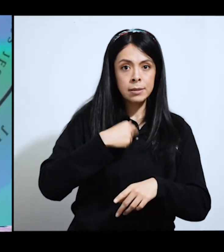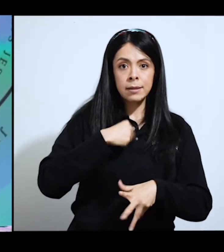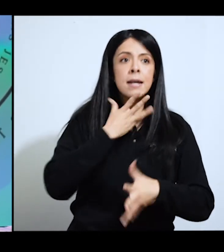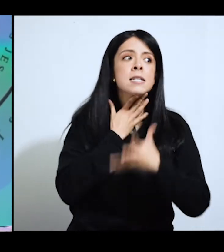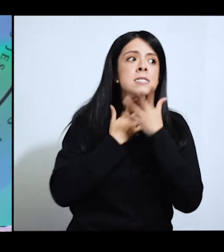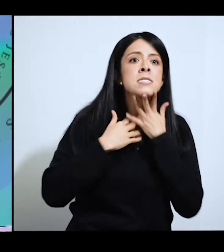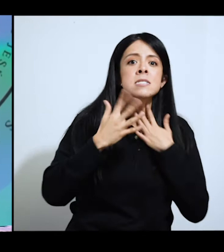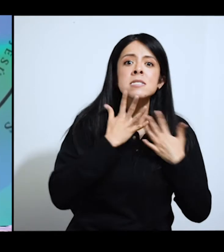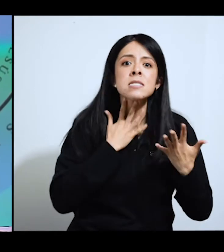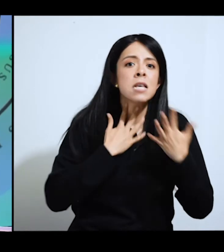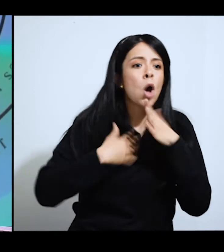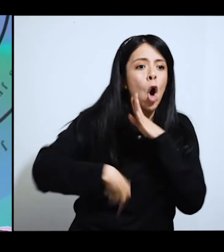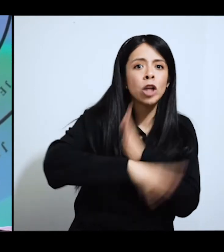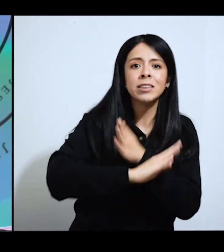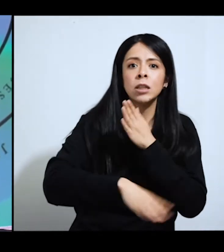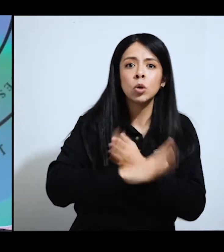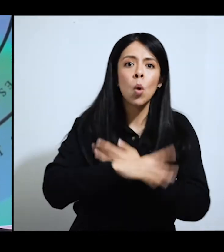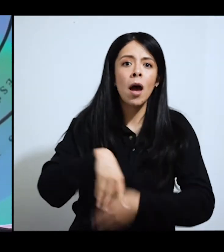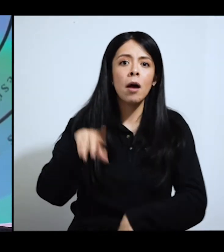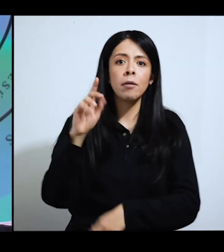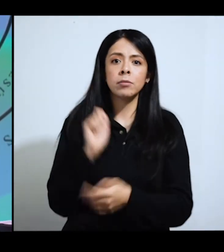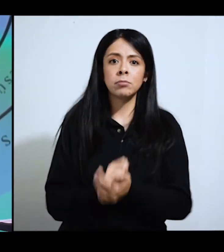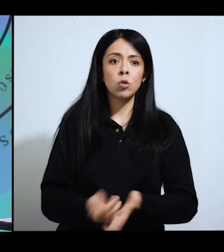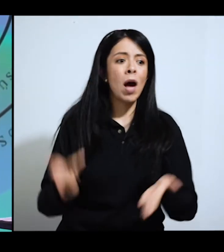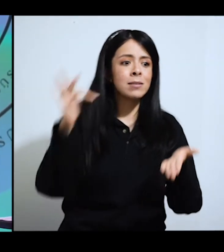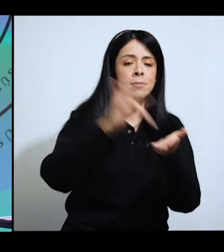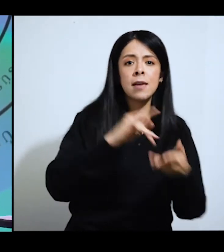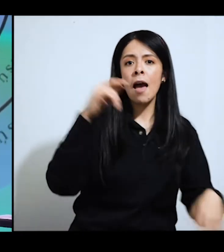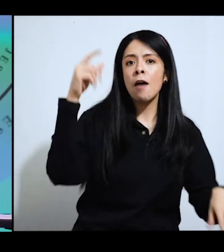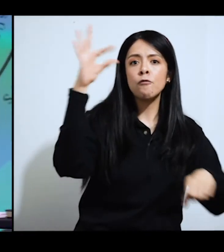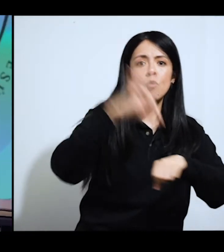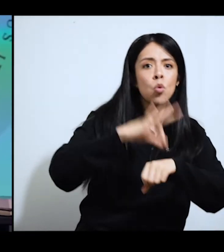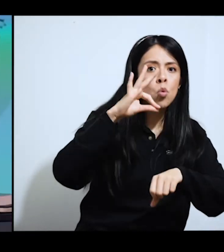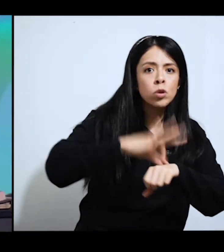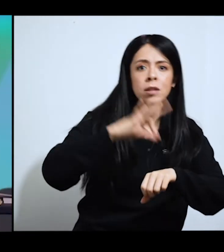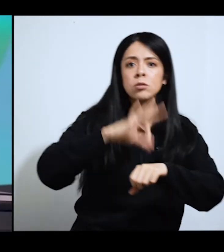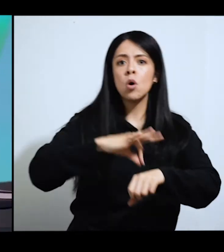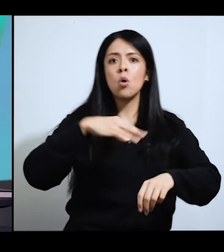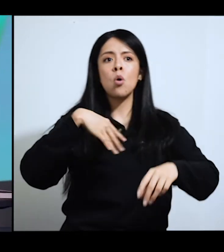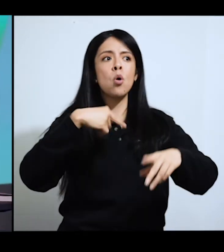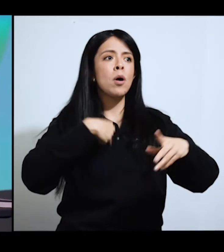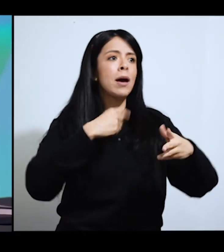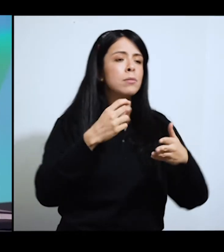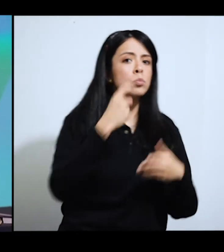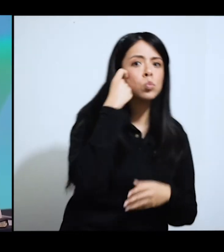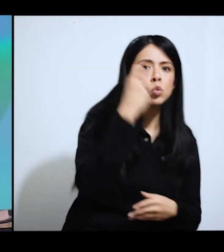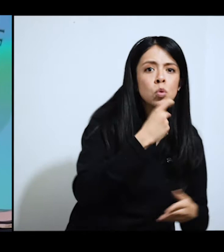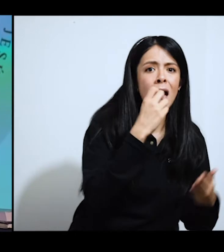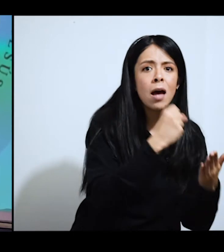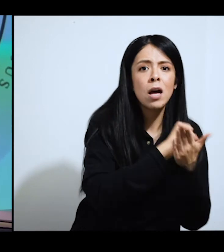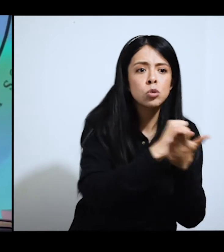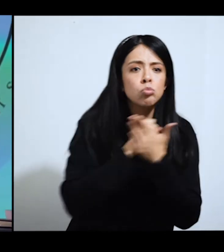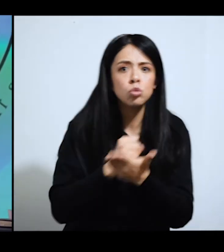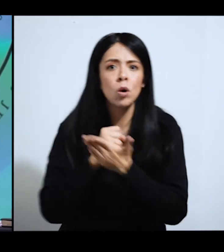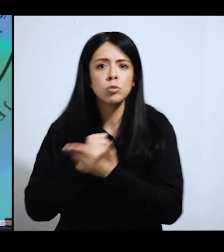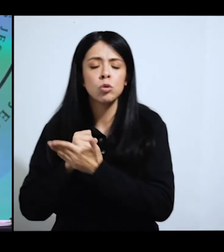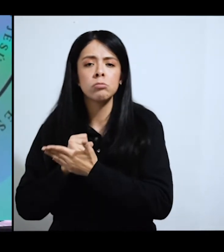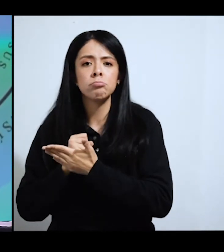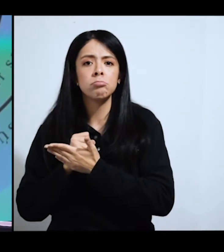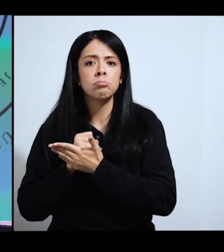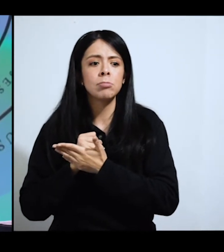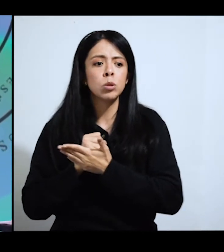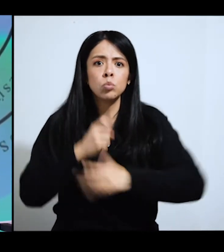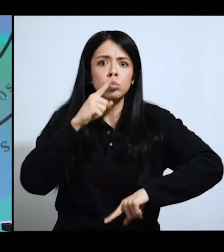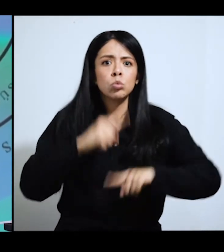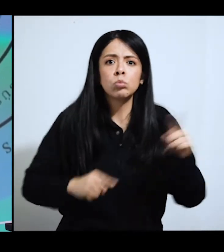habían ido buscando nuestra libertad, tratando de ser libres y no lo lograban. Y Neil